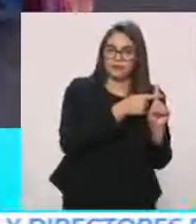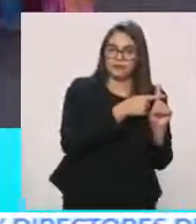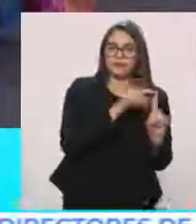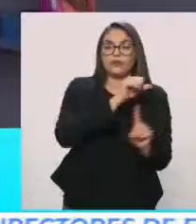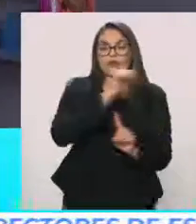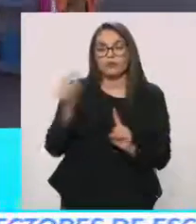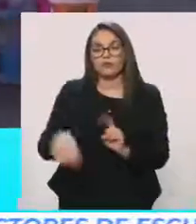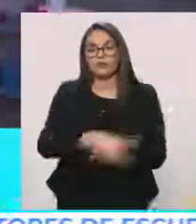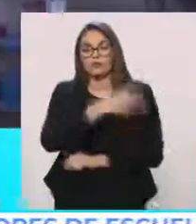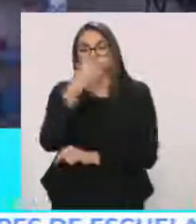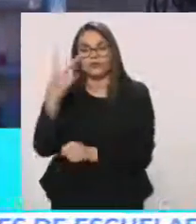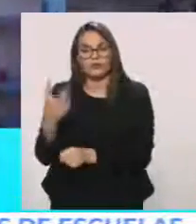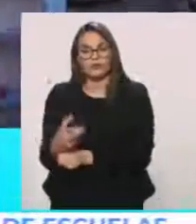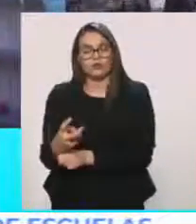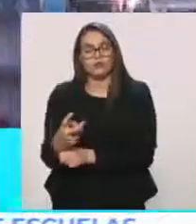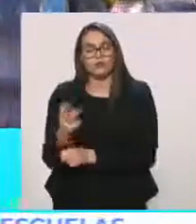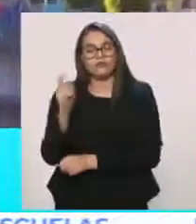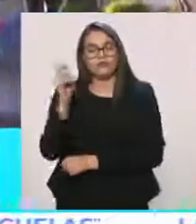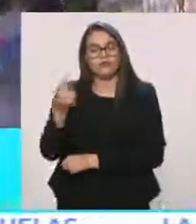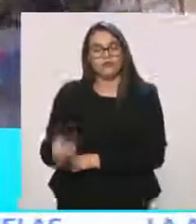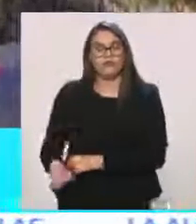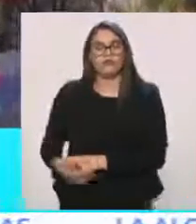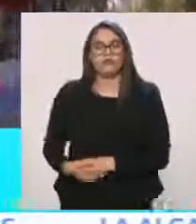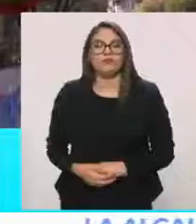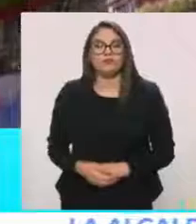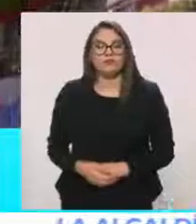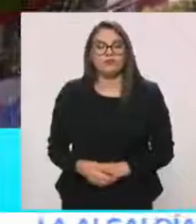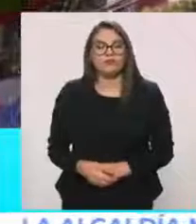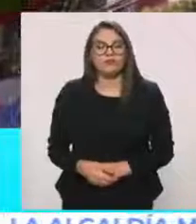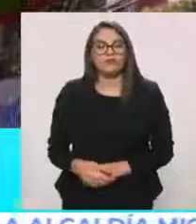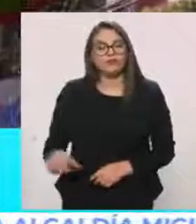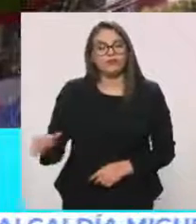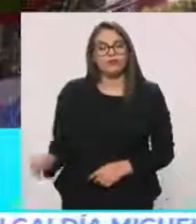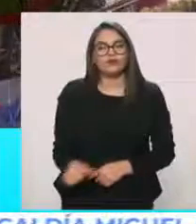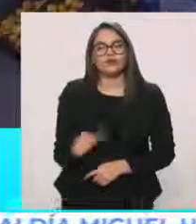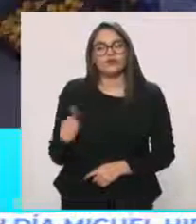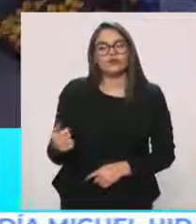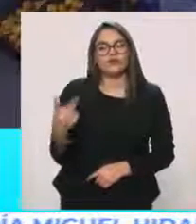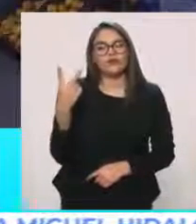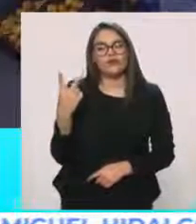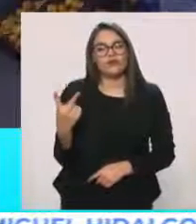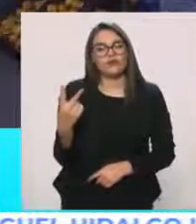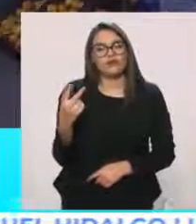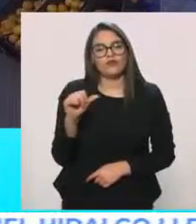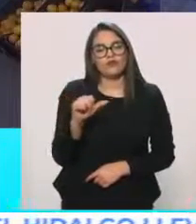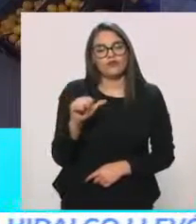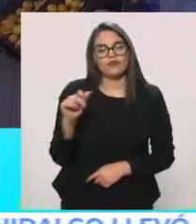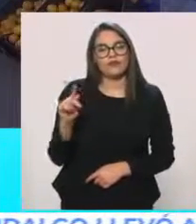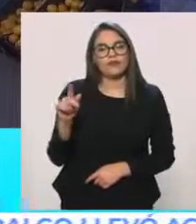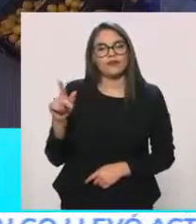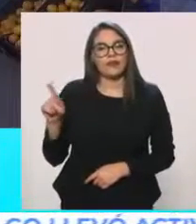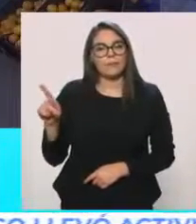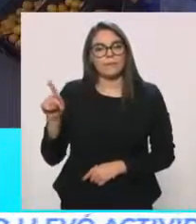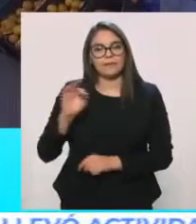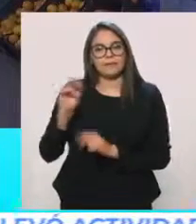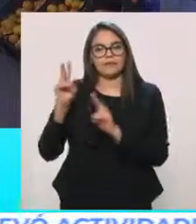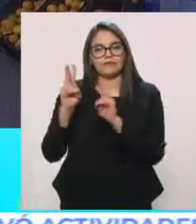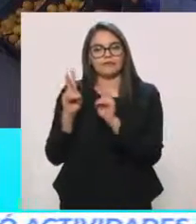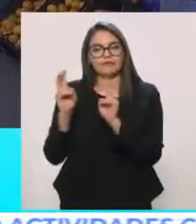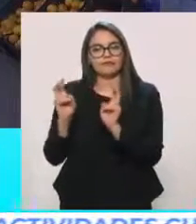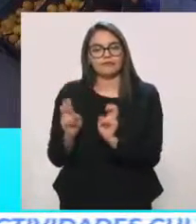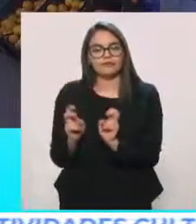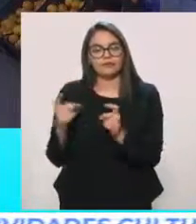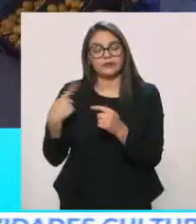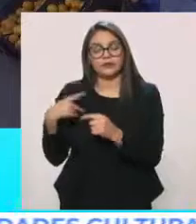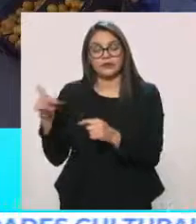trabajando es con dos plataformas tecnológicas para disposición de nuestros afiliados que